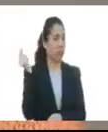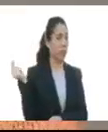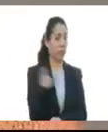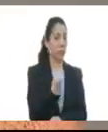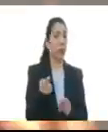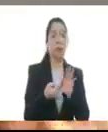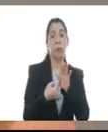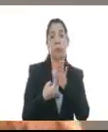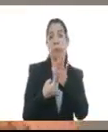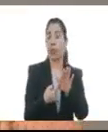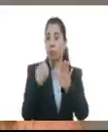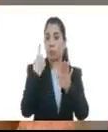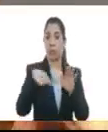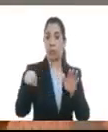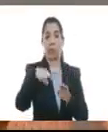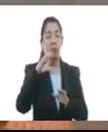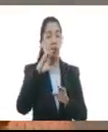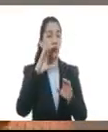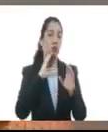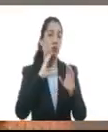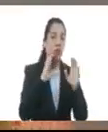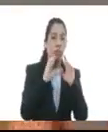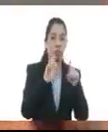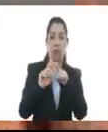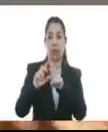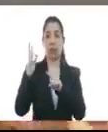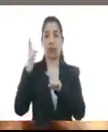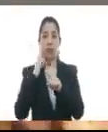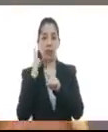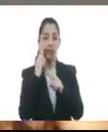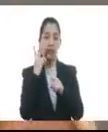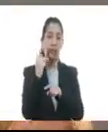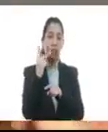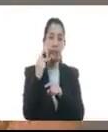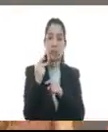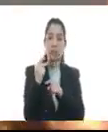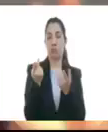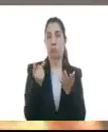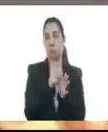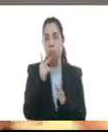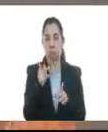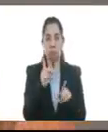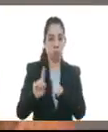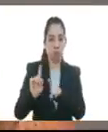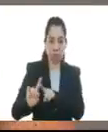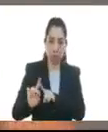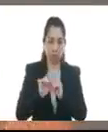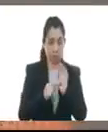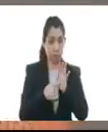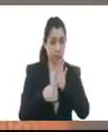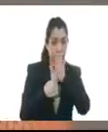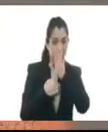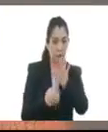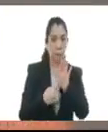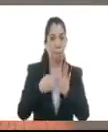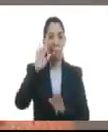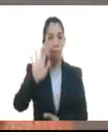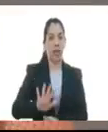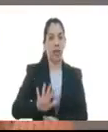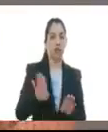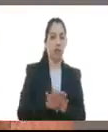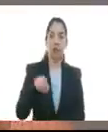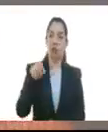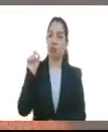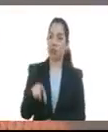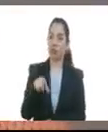veces nos acostumbramos o normalizamos que siempre van a aparecer los mismos temas escritos por